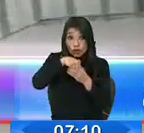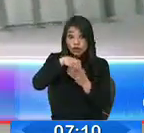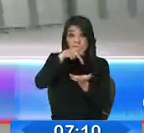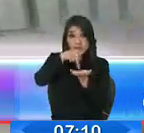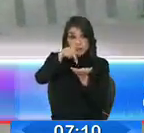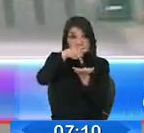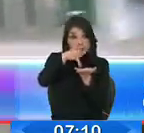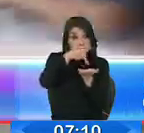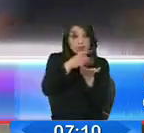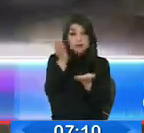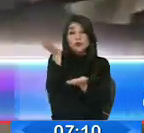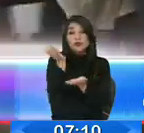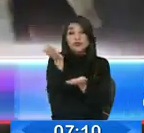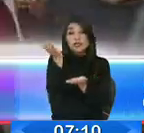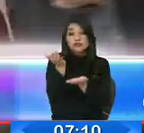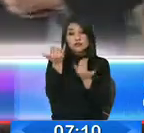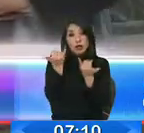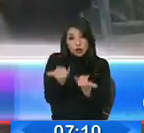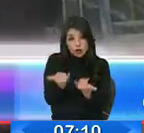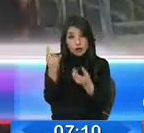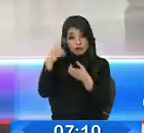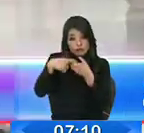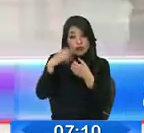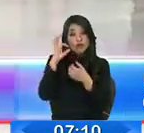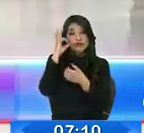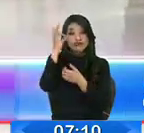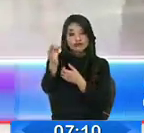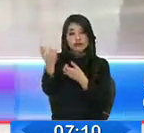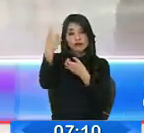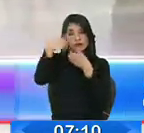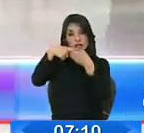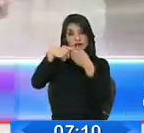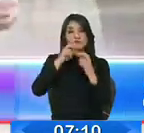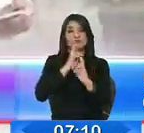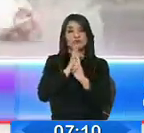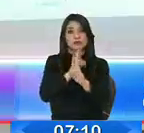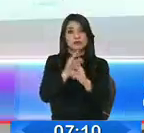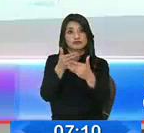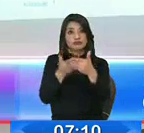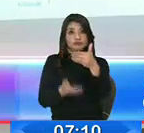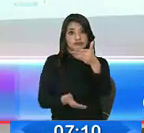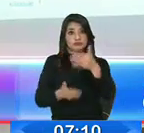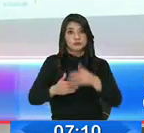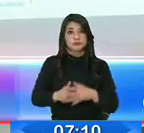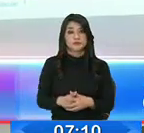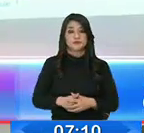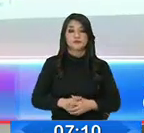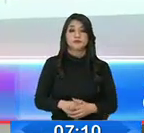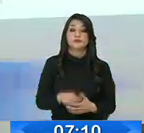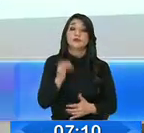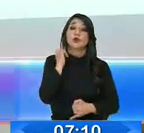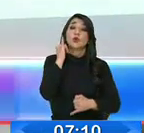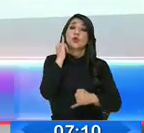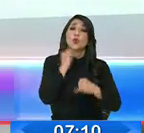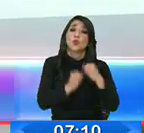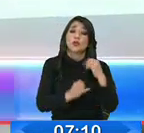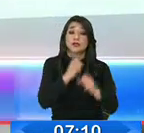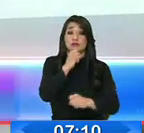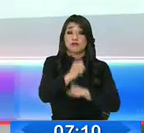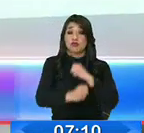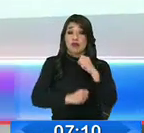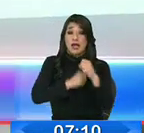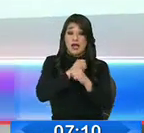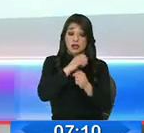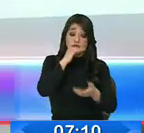las jubilaciones a los actuales y futuros afiliados. Y el resultado es este. El último año de reserva